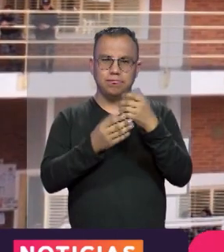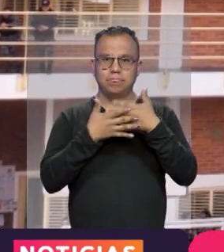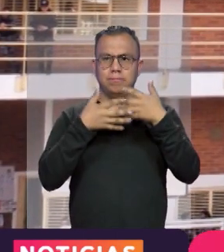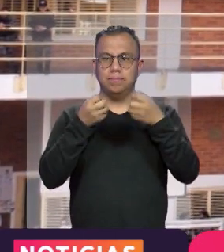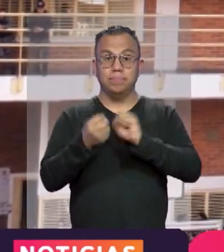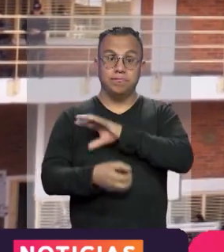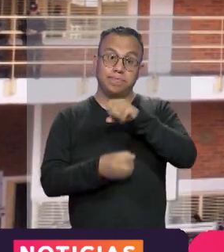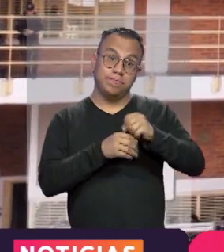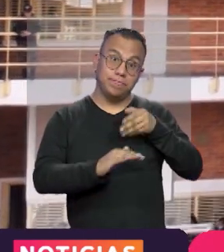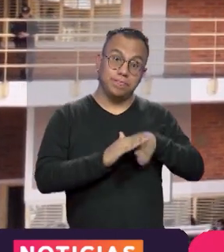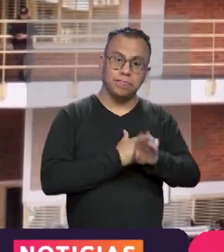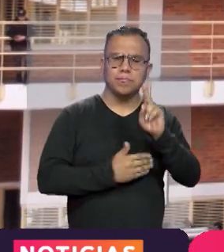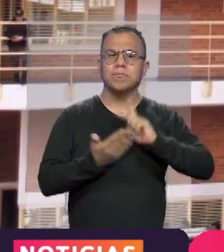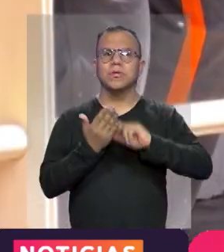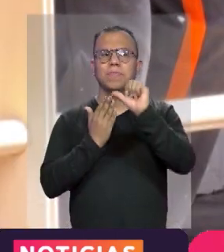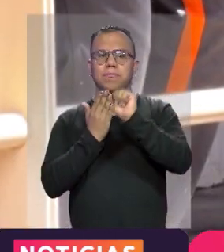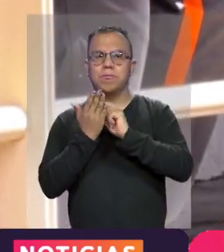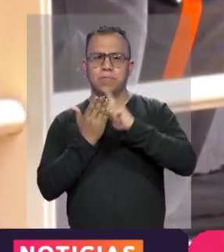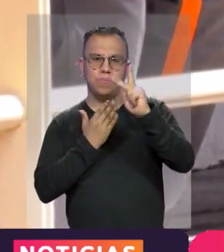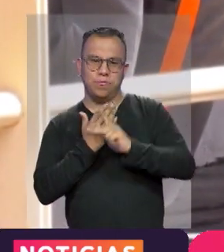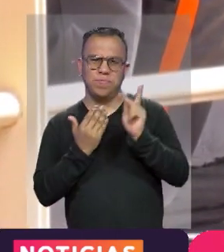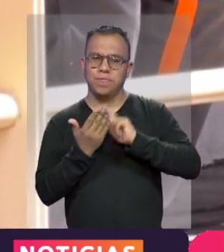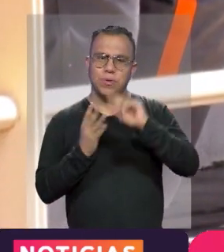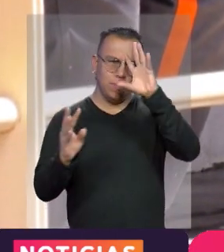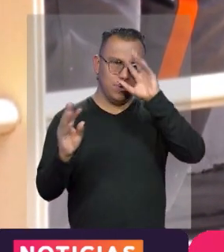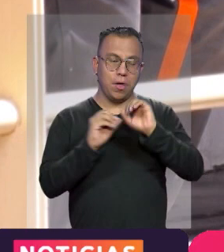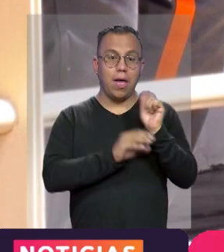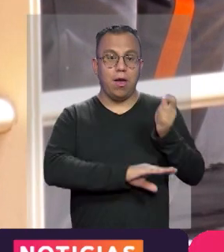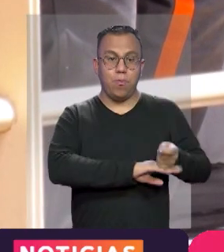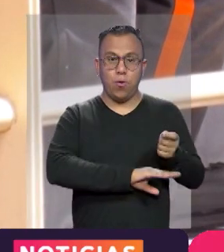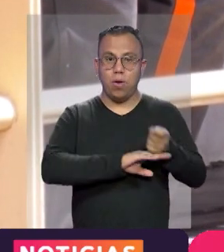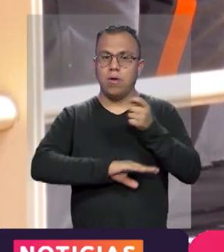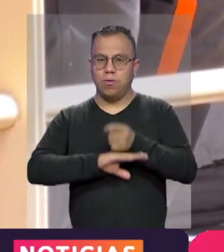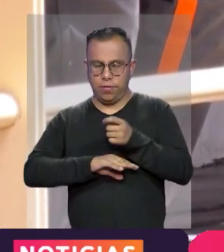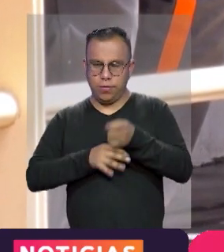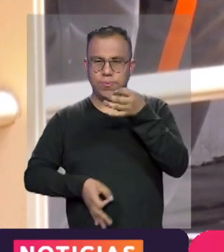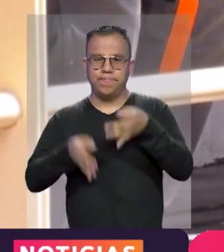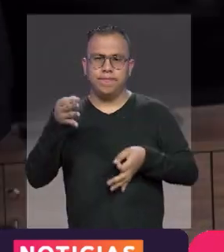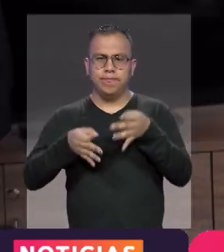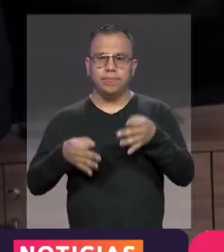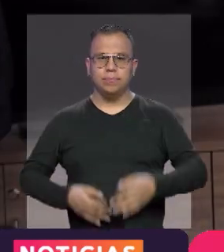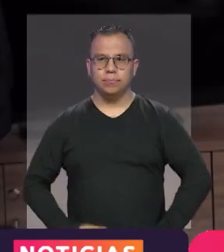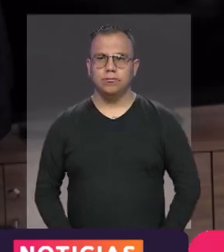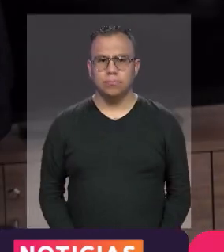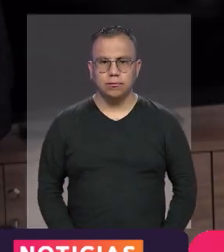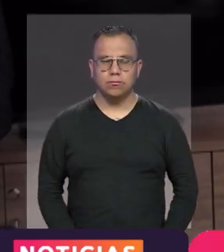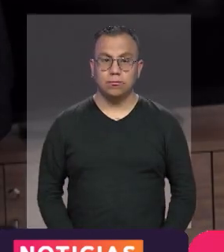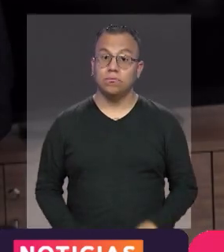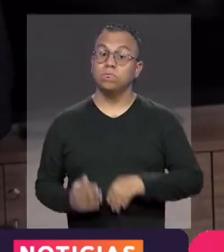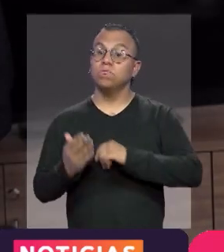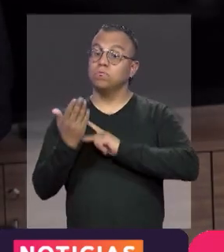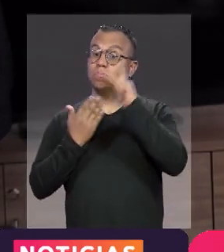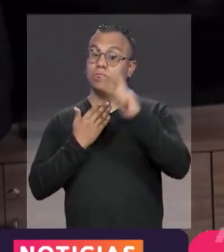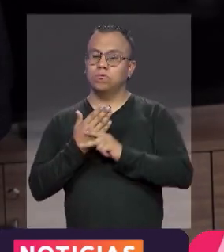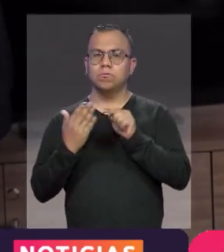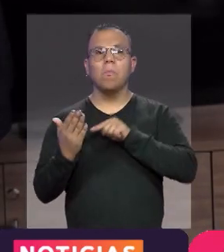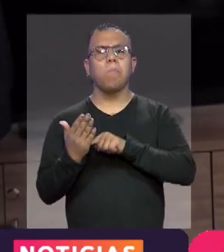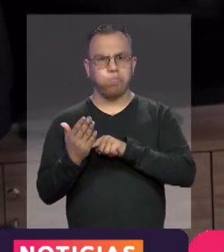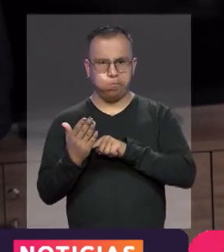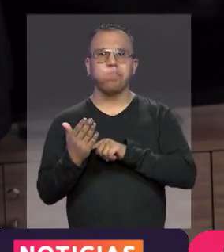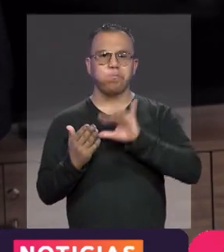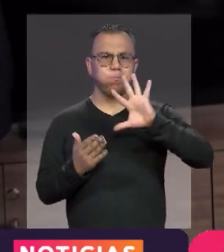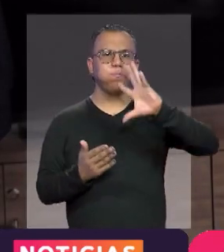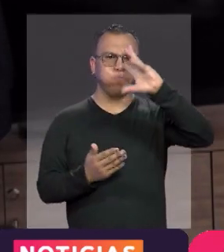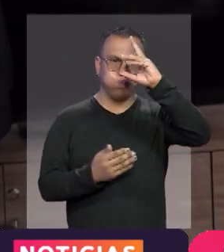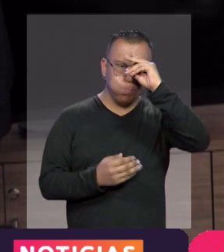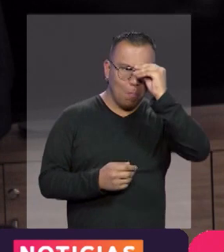Para entrar al programa debe haber un acuerdo entre los abogados de las víctimas y el juez del caso. En ese programa hay un grupo